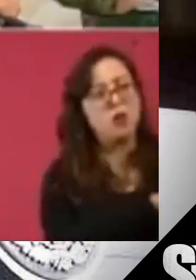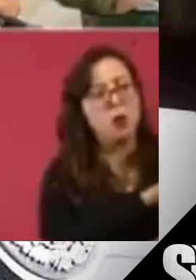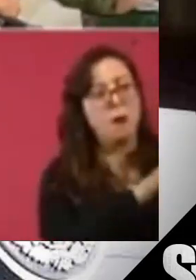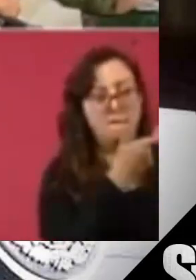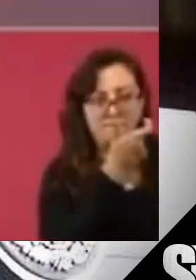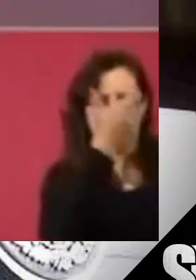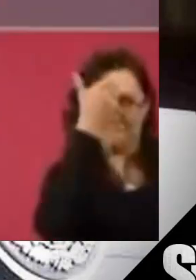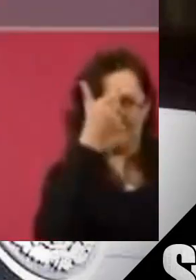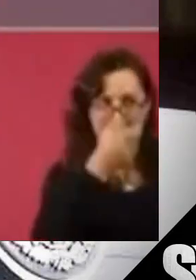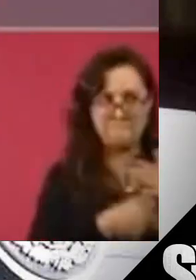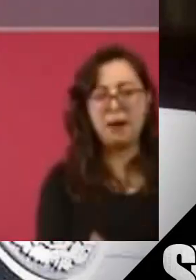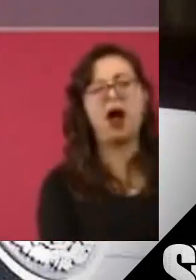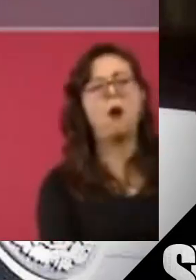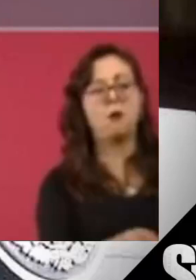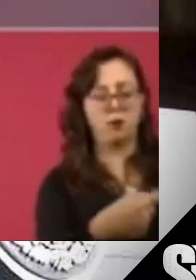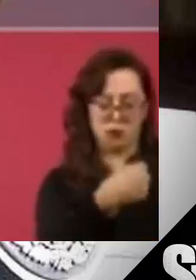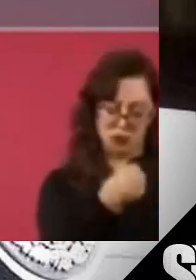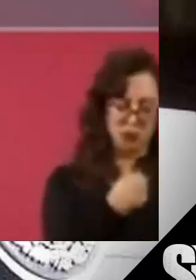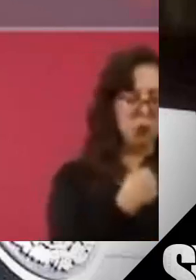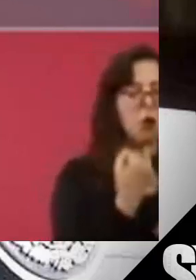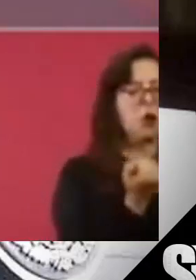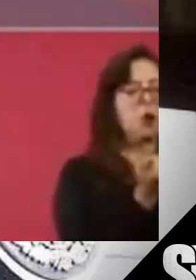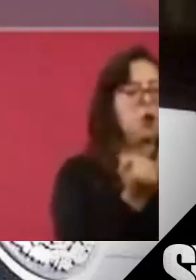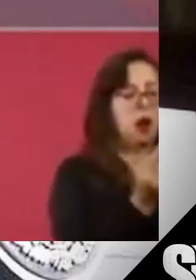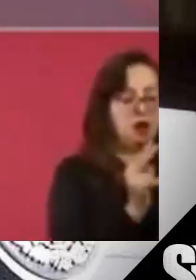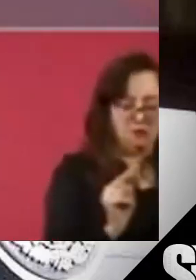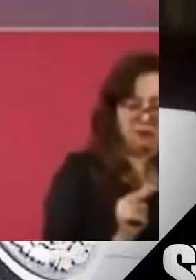cuando la instrucción estratégica de tu servidor era jamás aceptar eso.